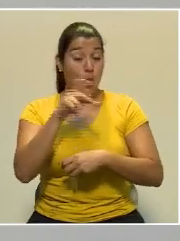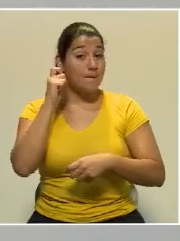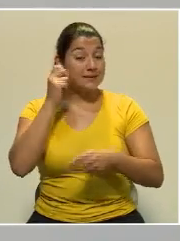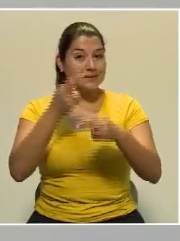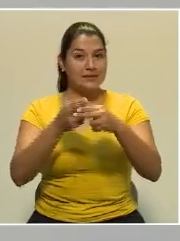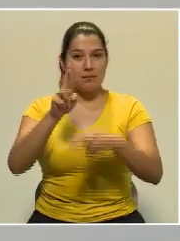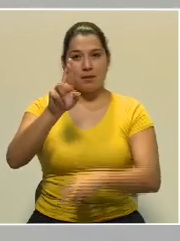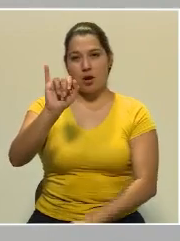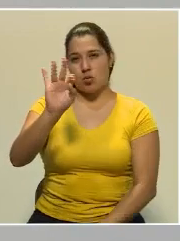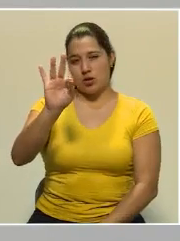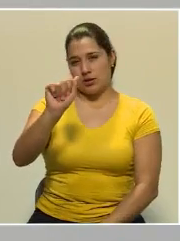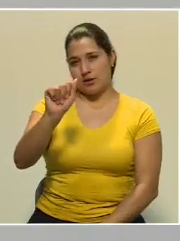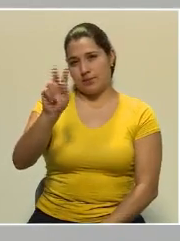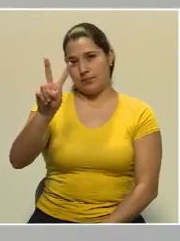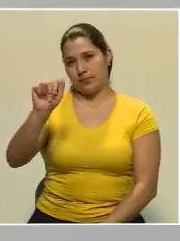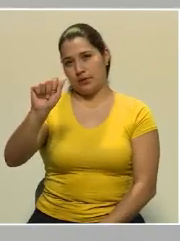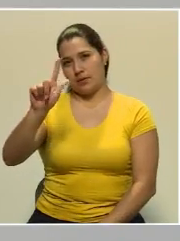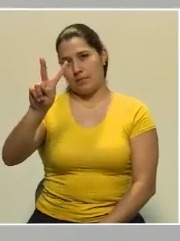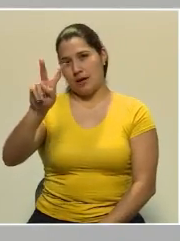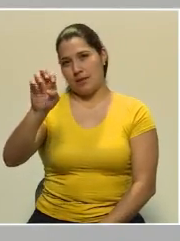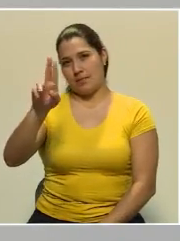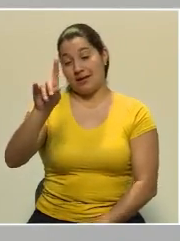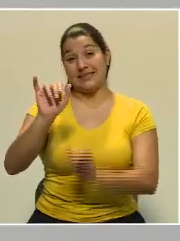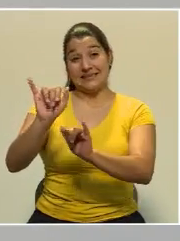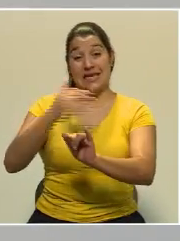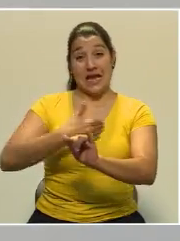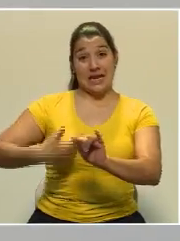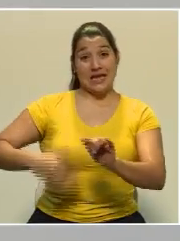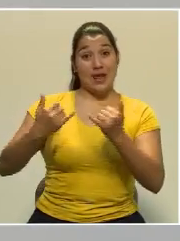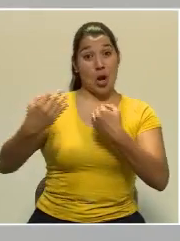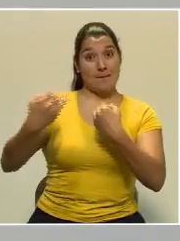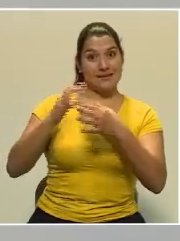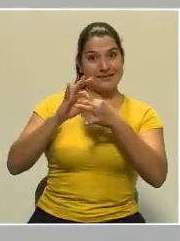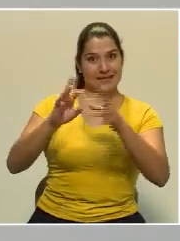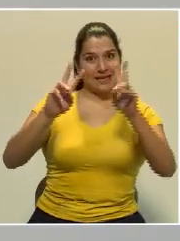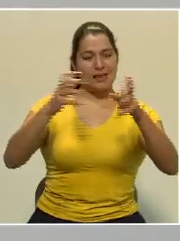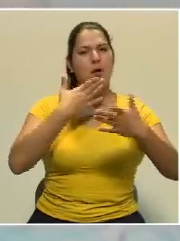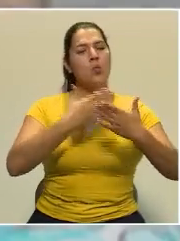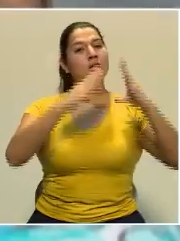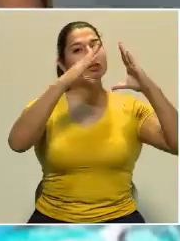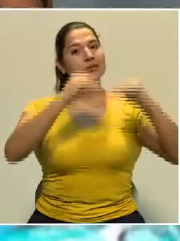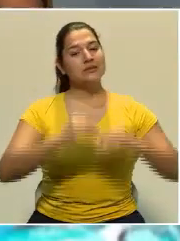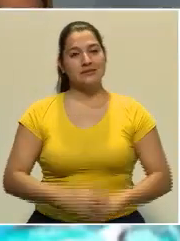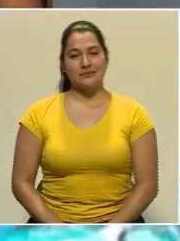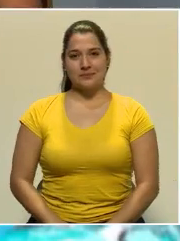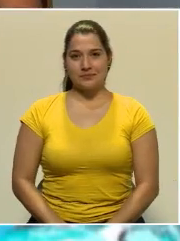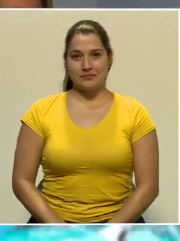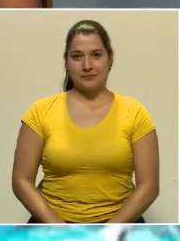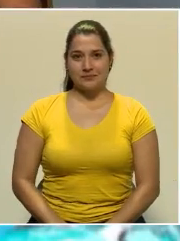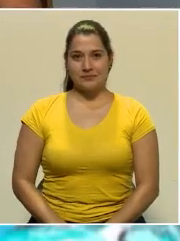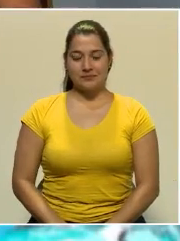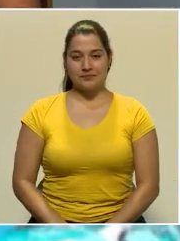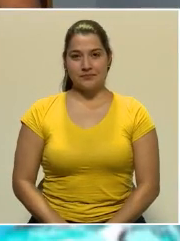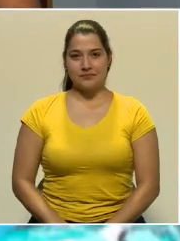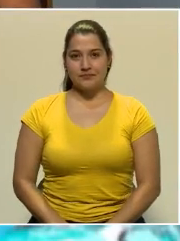Rita Valverde, se encuentra en Heredia y nos amplía sobre el tema. Buenas noches, Rita.